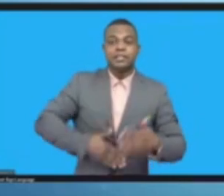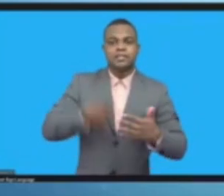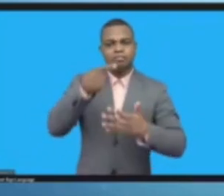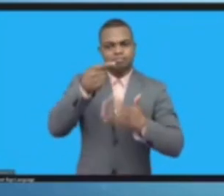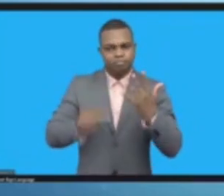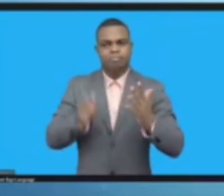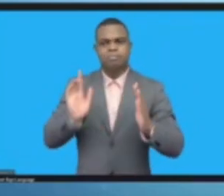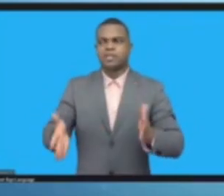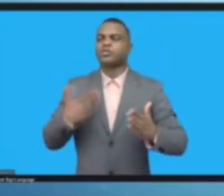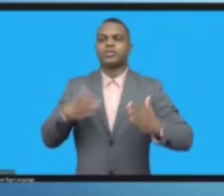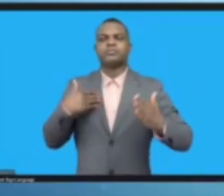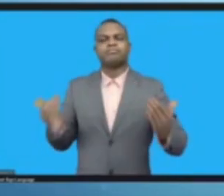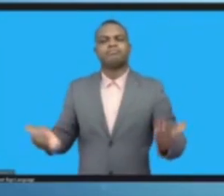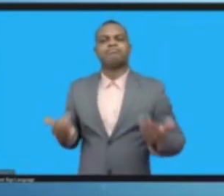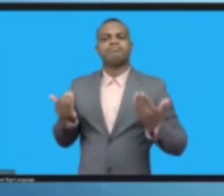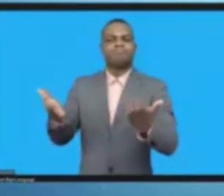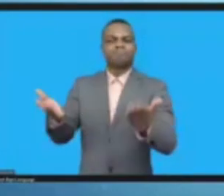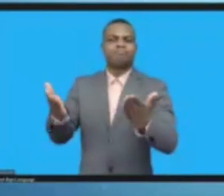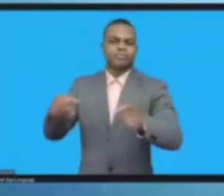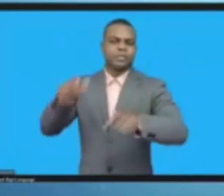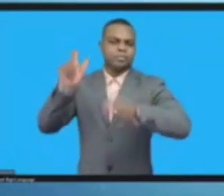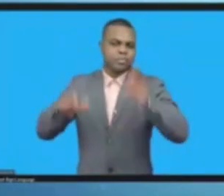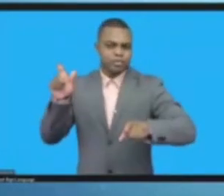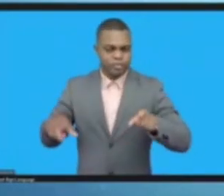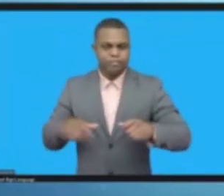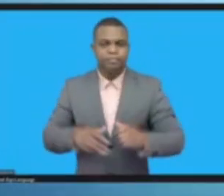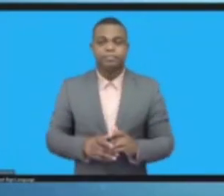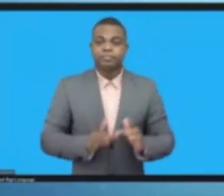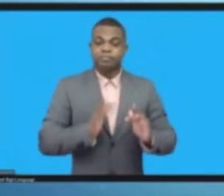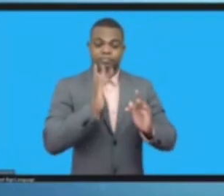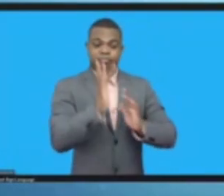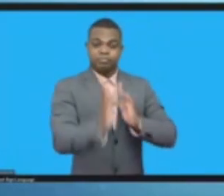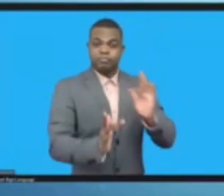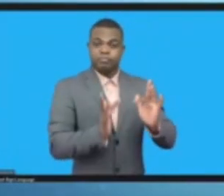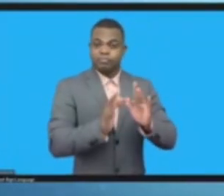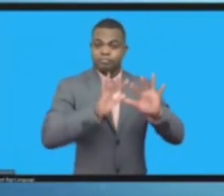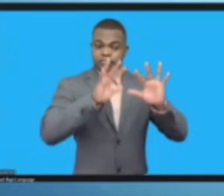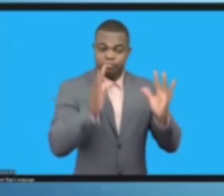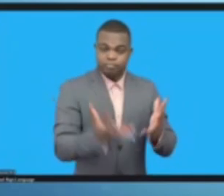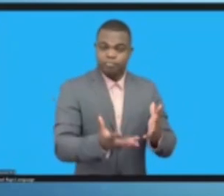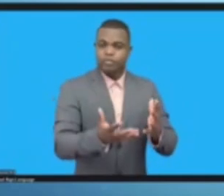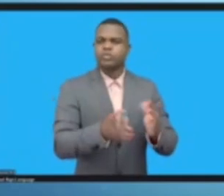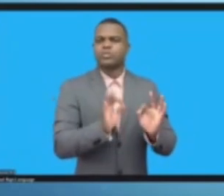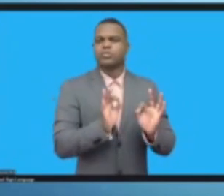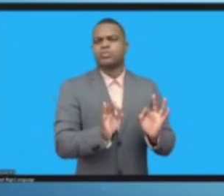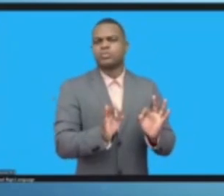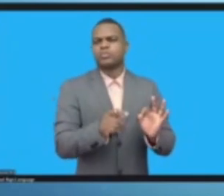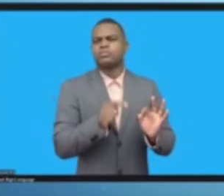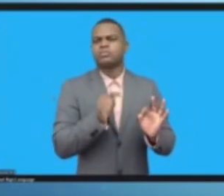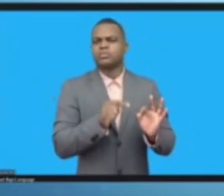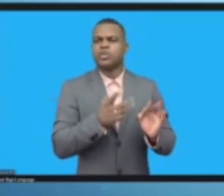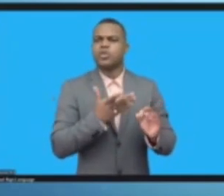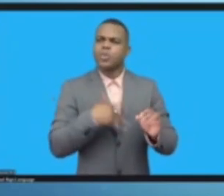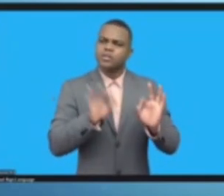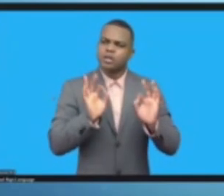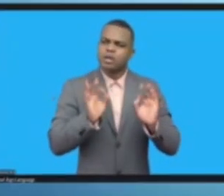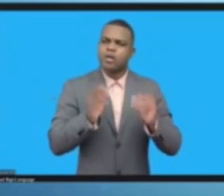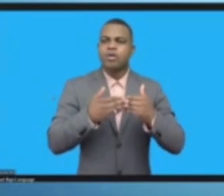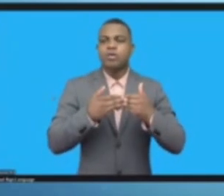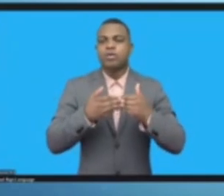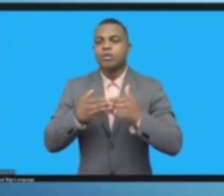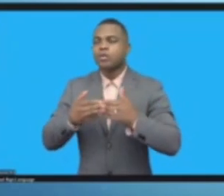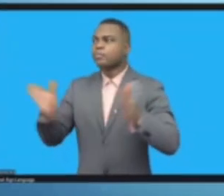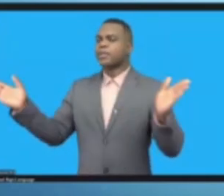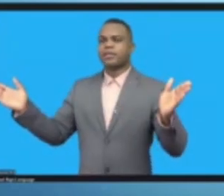inclusivo y seguro para todos Esta es una visión muy osada en un mundo en